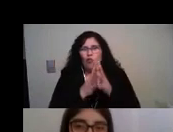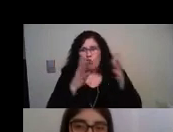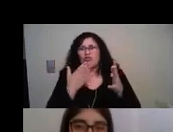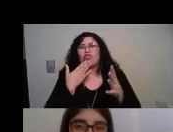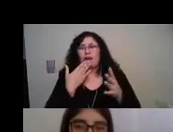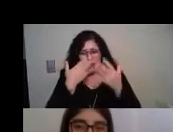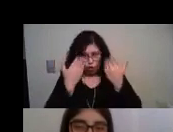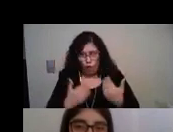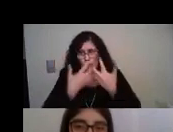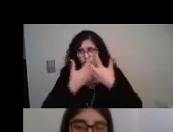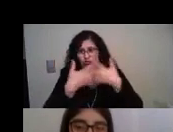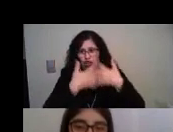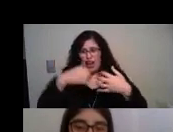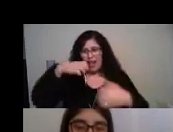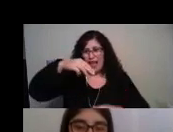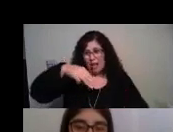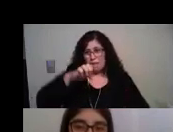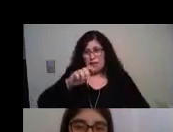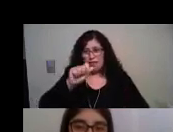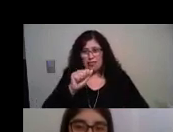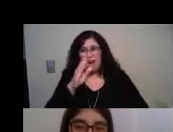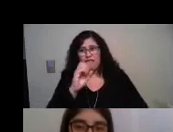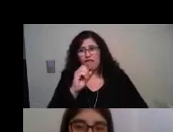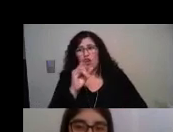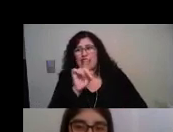personas, que está descrito en la literatura